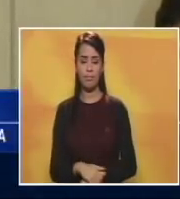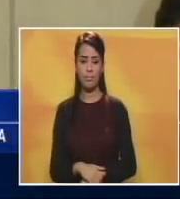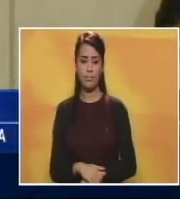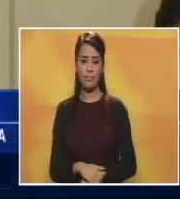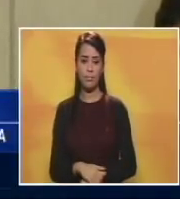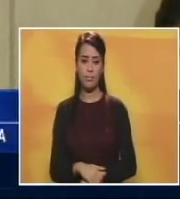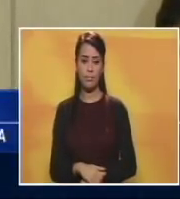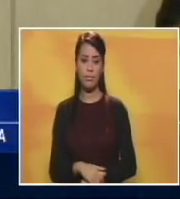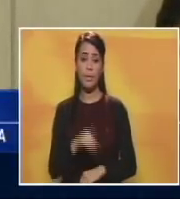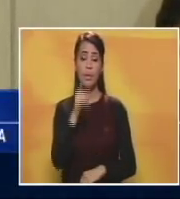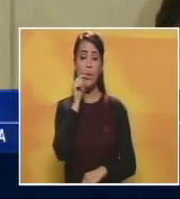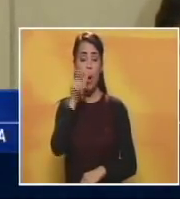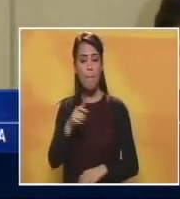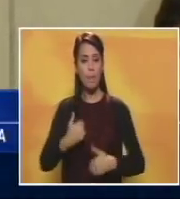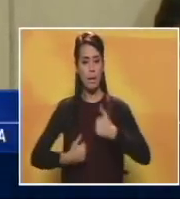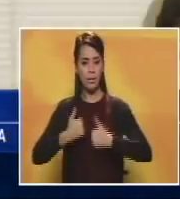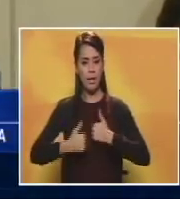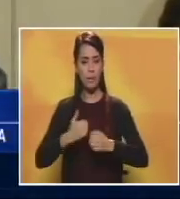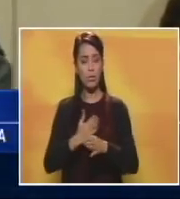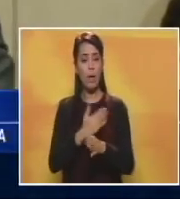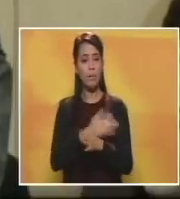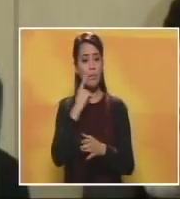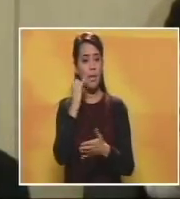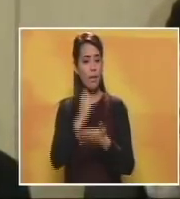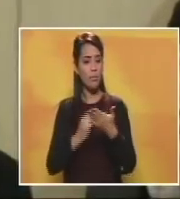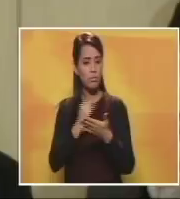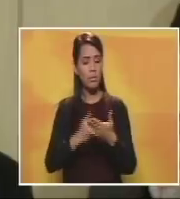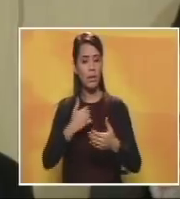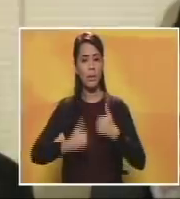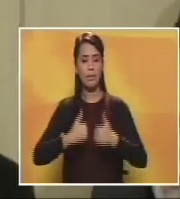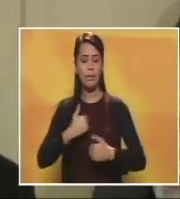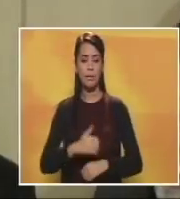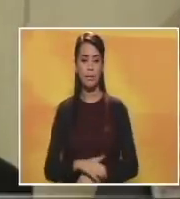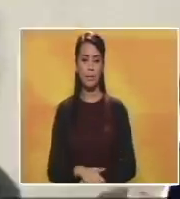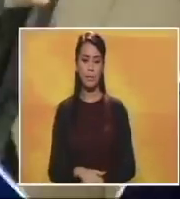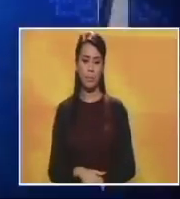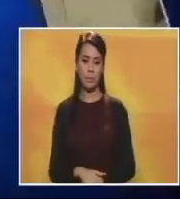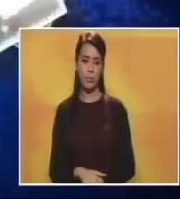ilegabilidad de aspirantes antes del periodo de registro de candidaturas.